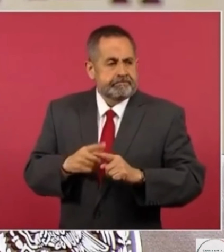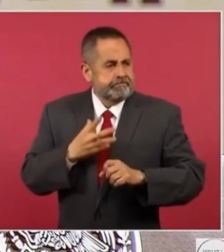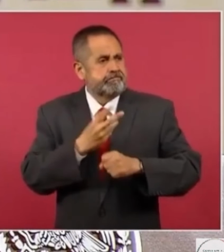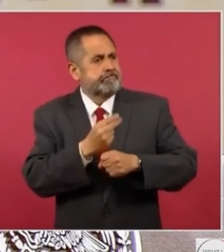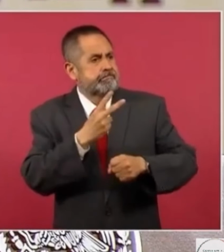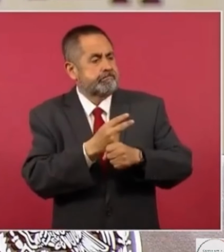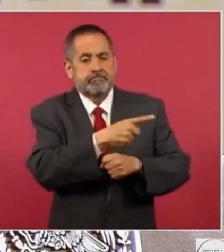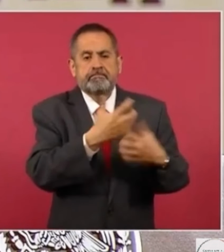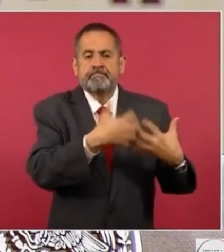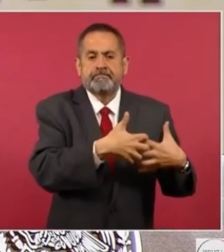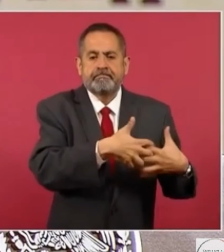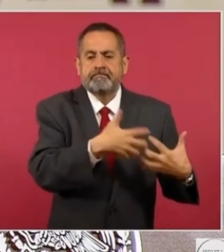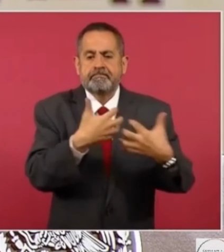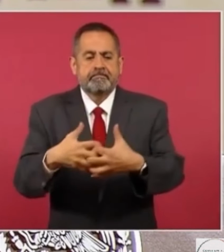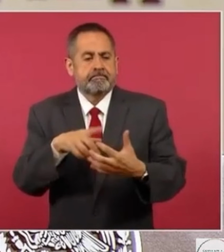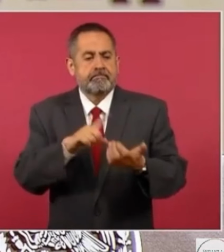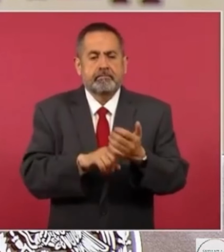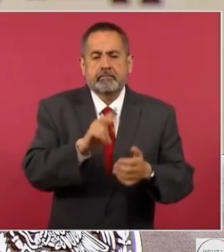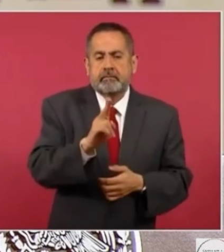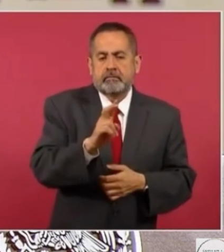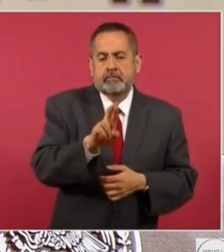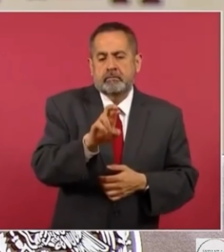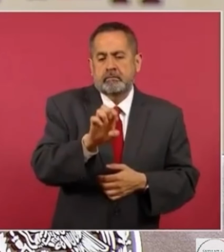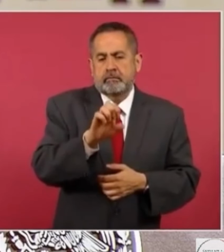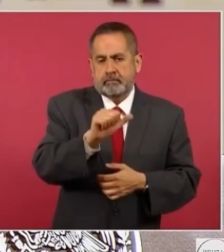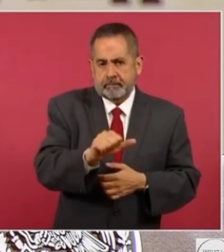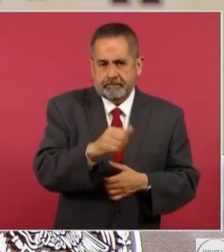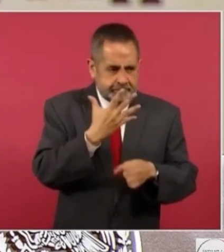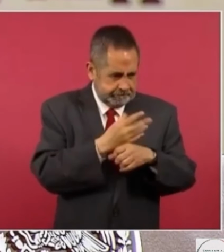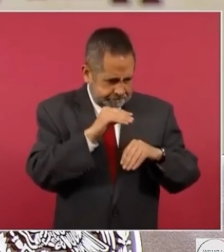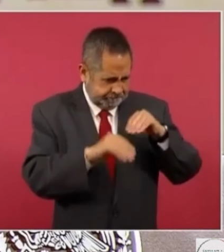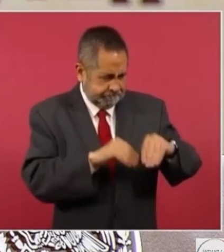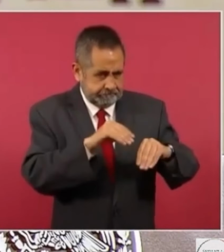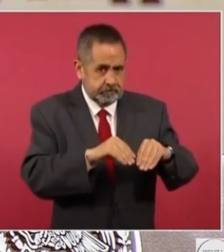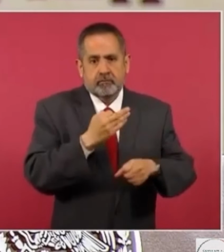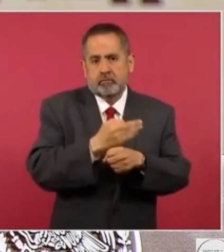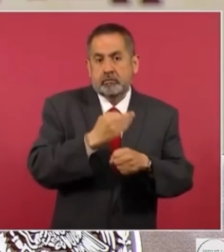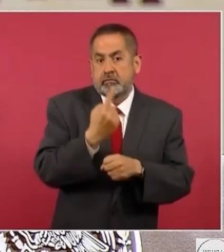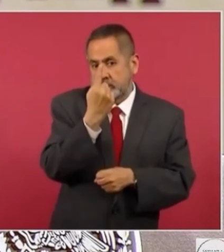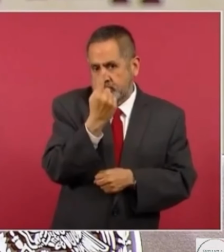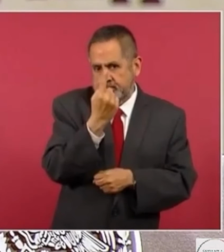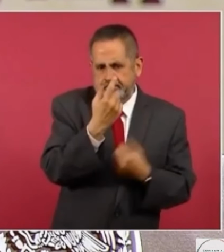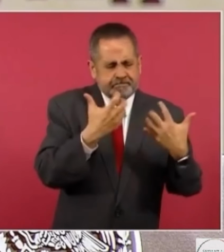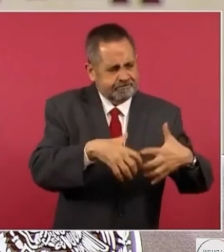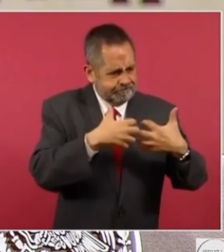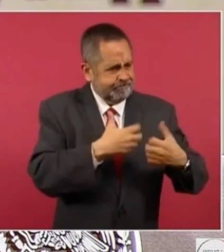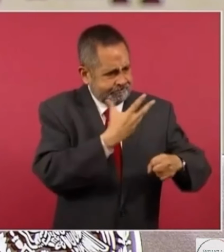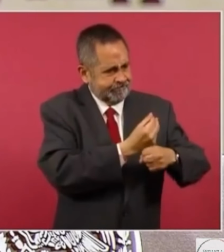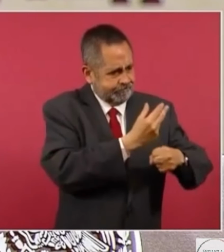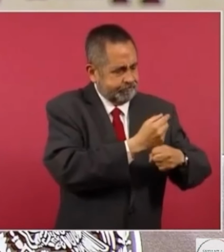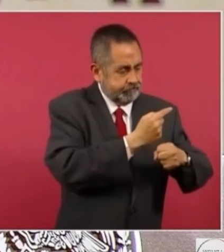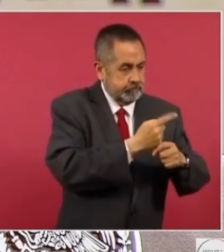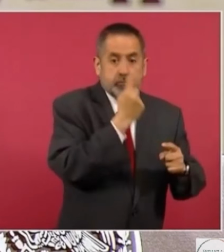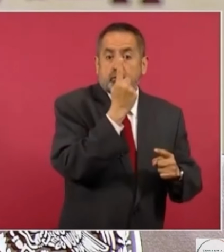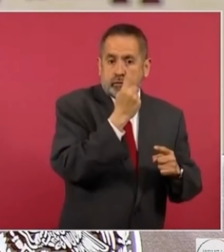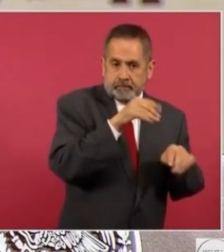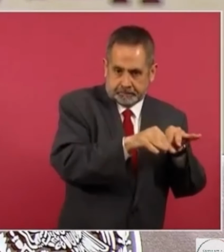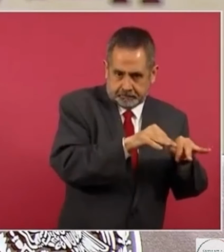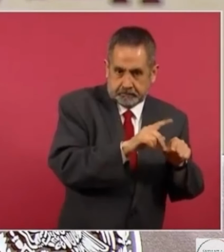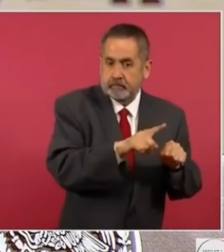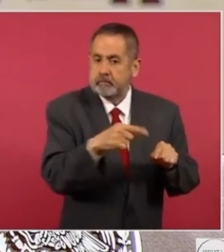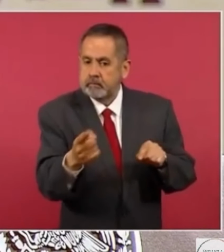las dos plantas de urea. Hoy estamos trabajando con una planta de urea y estamos reparando la otra. La